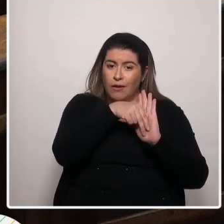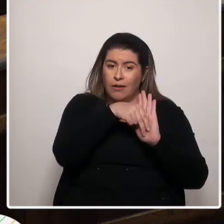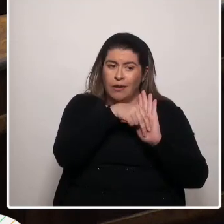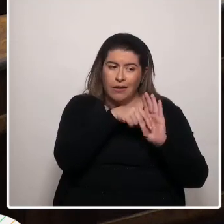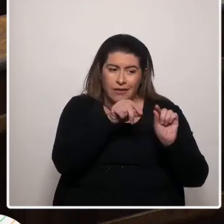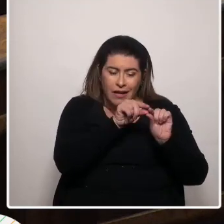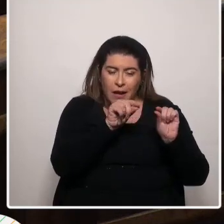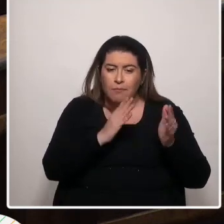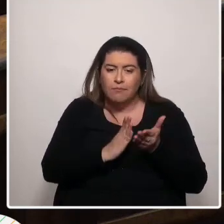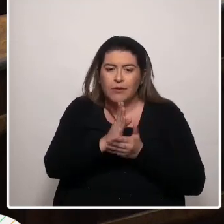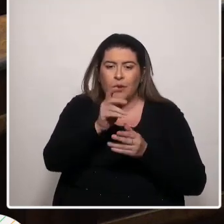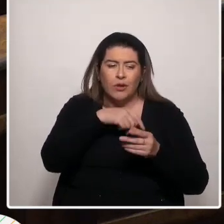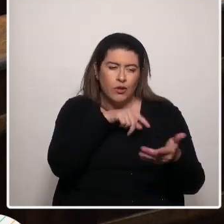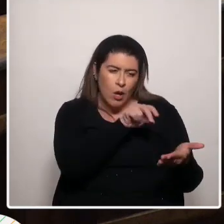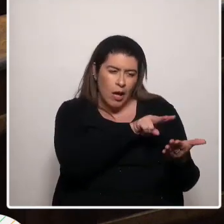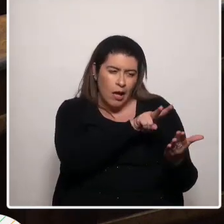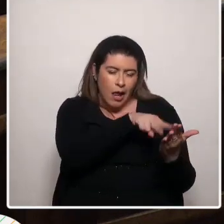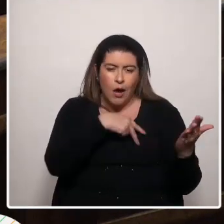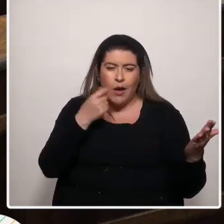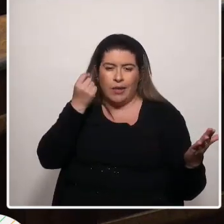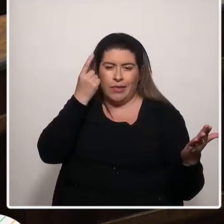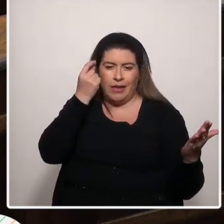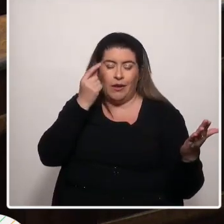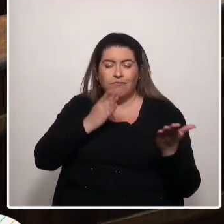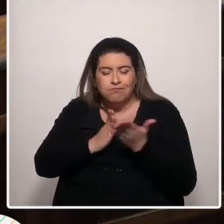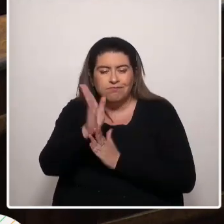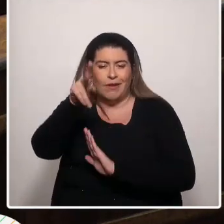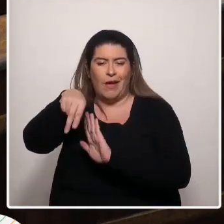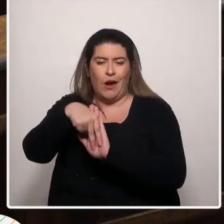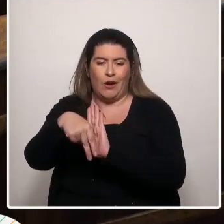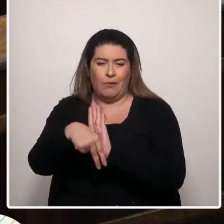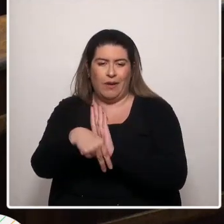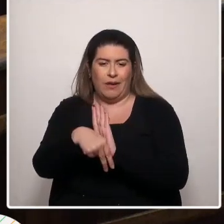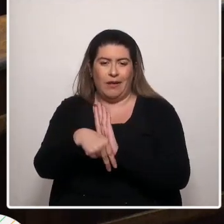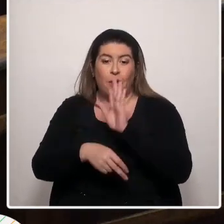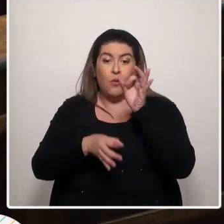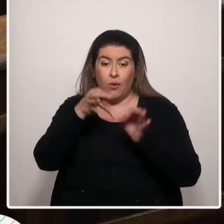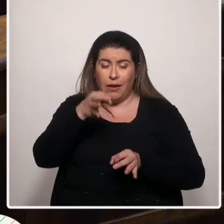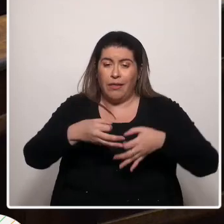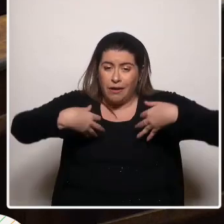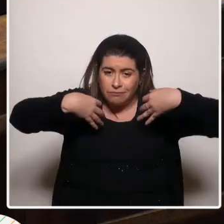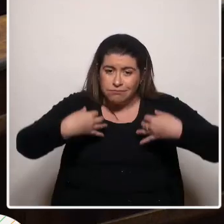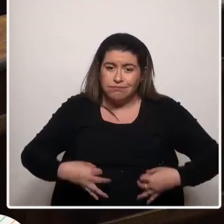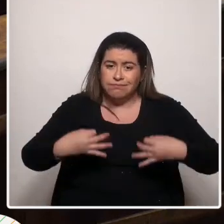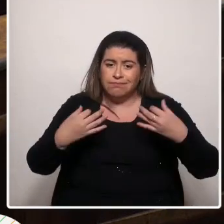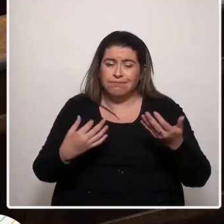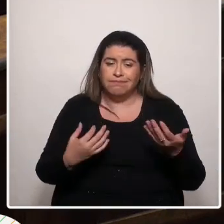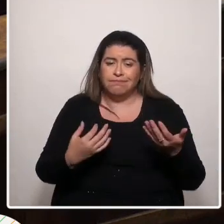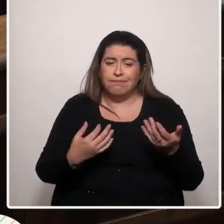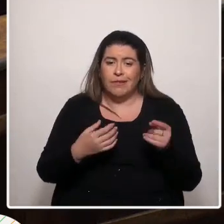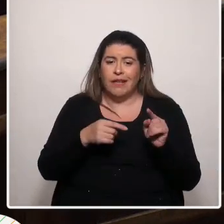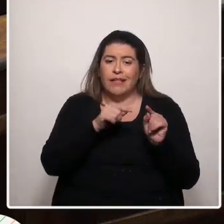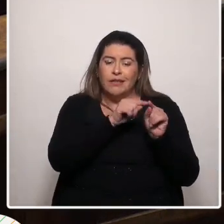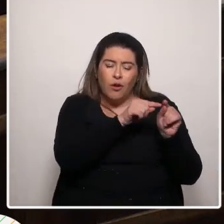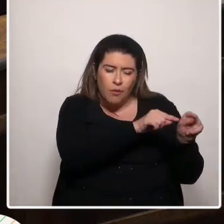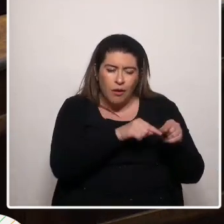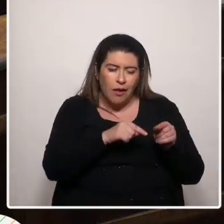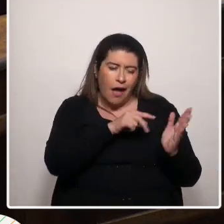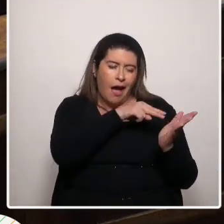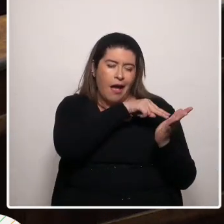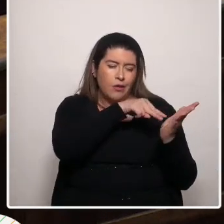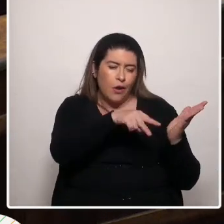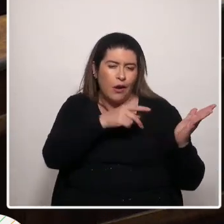interpreta. Verdaderamente una norma jurídica propiamente tal es fruto de la